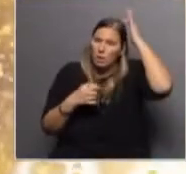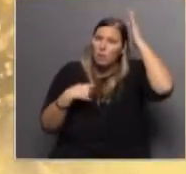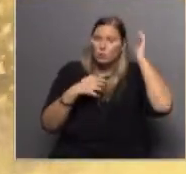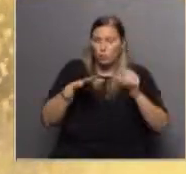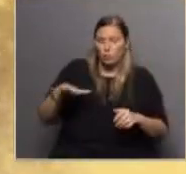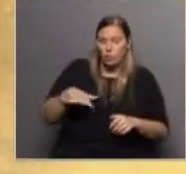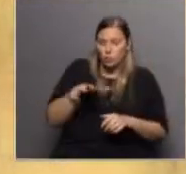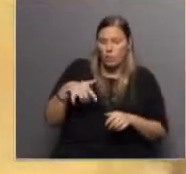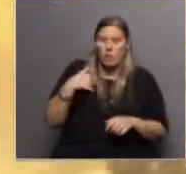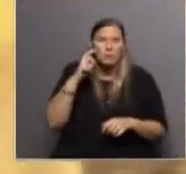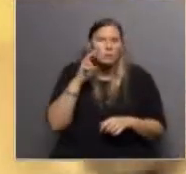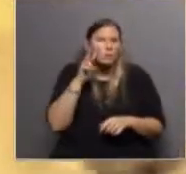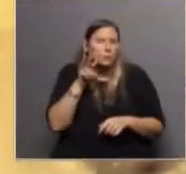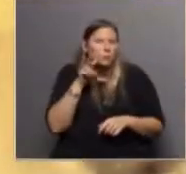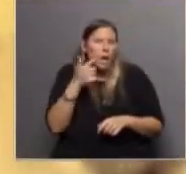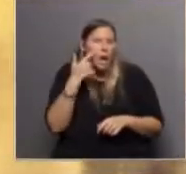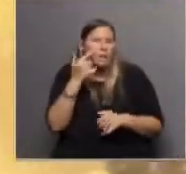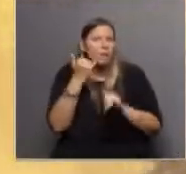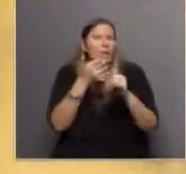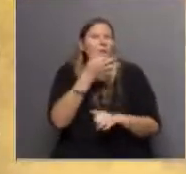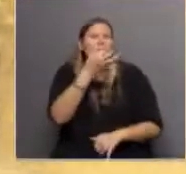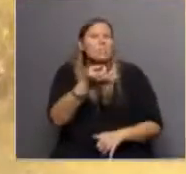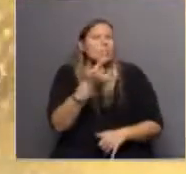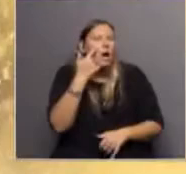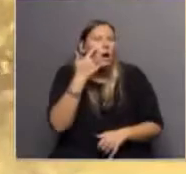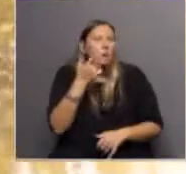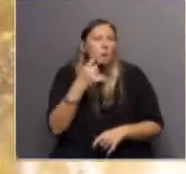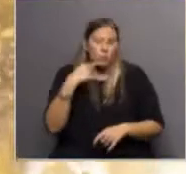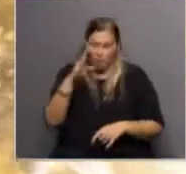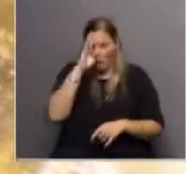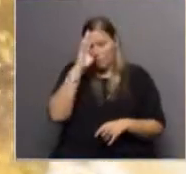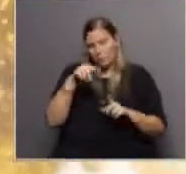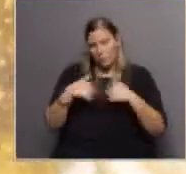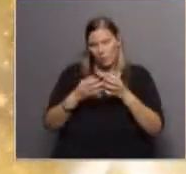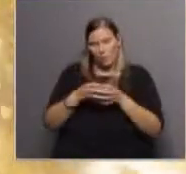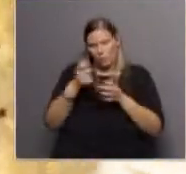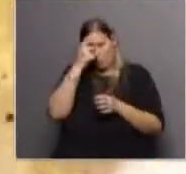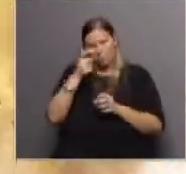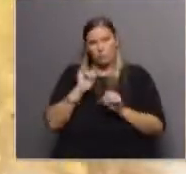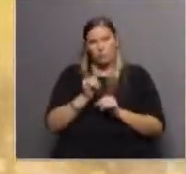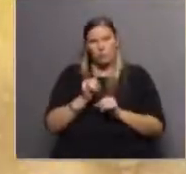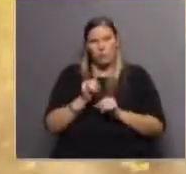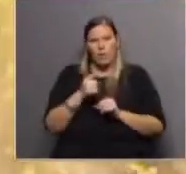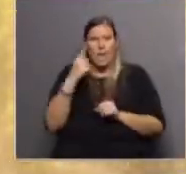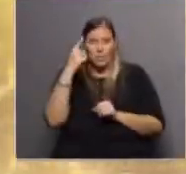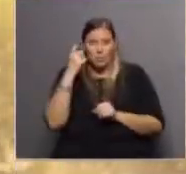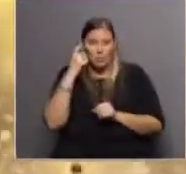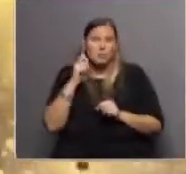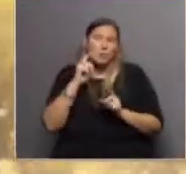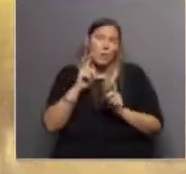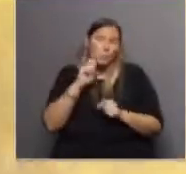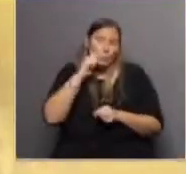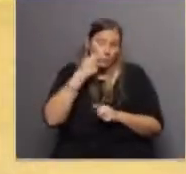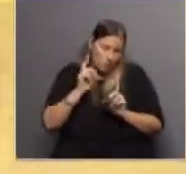sociedad está muy pendiente de lo que tenés para decir. Claro. Fue todo un aprendizaje para nosotros también, que fue una experiencia divina también,